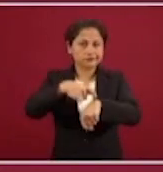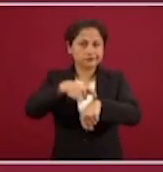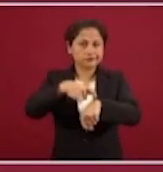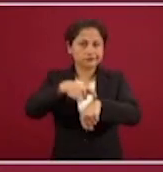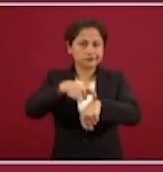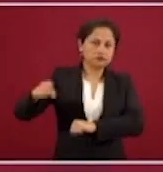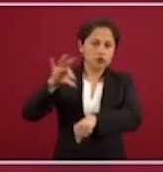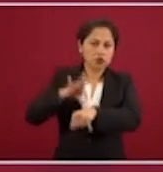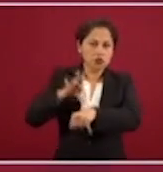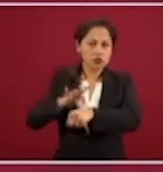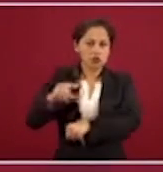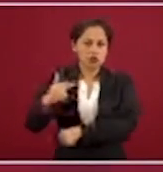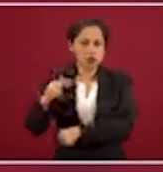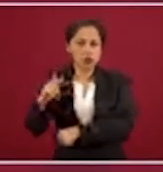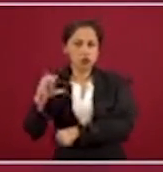gatell